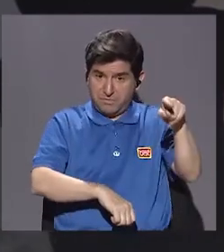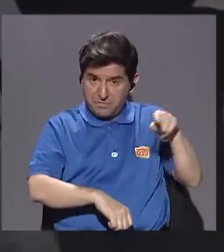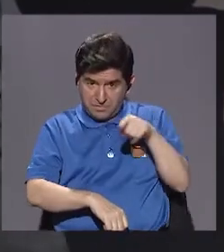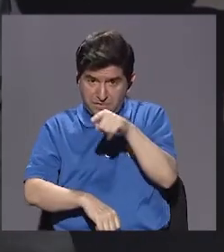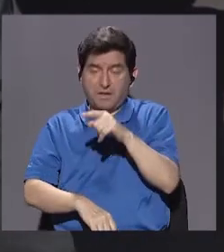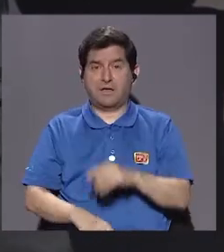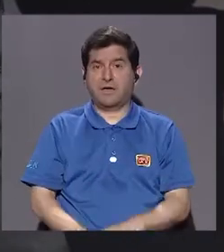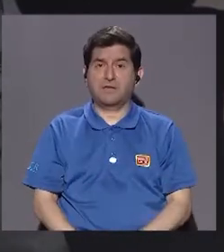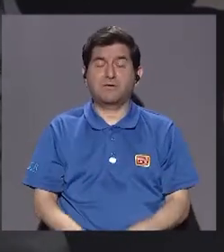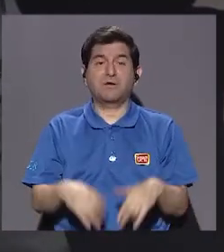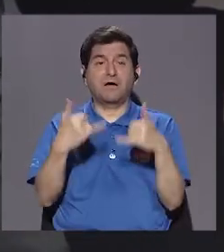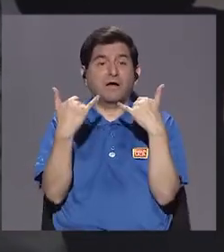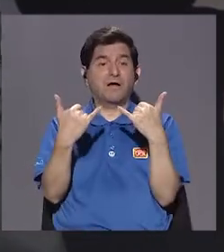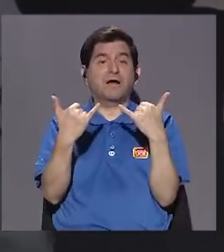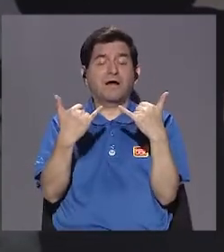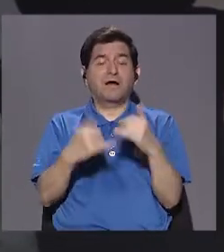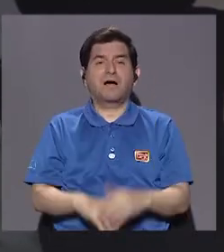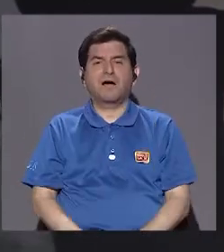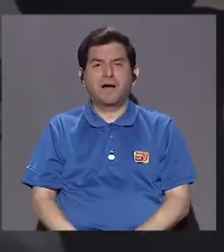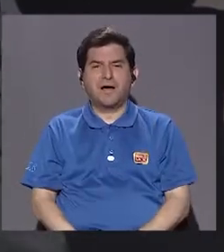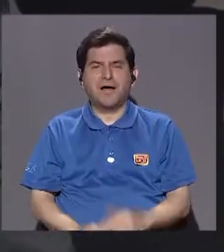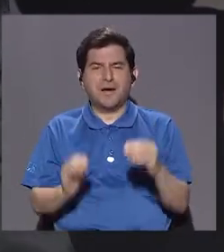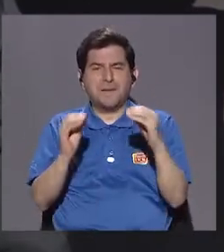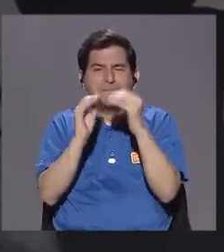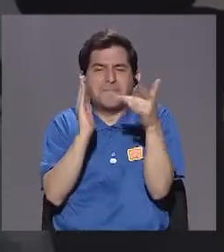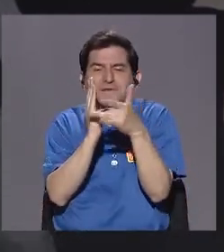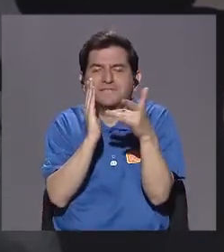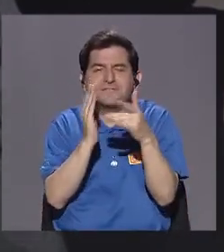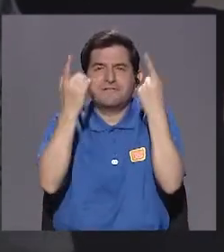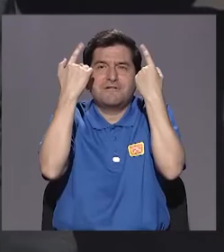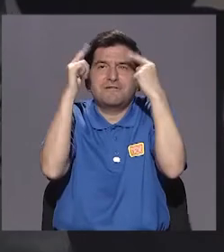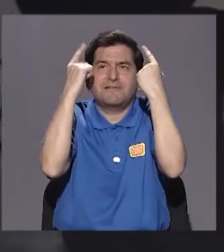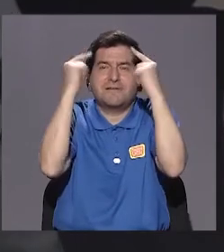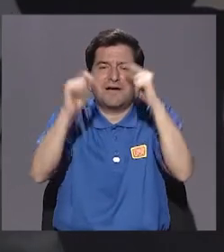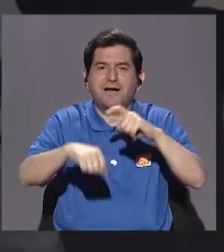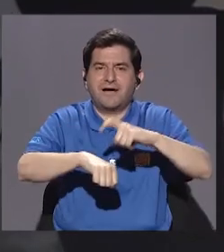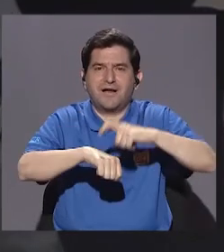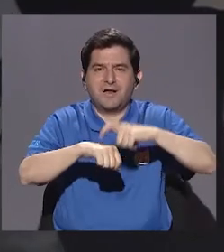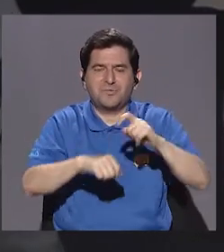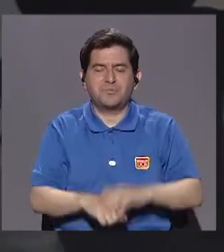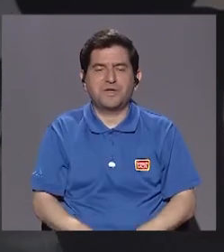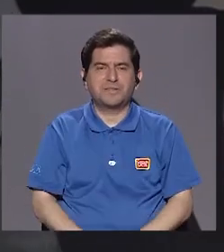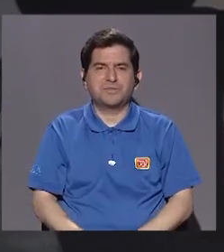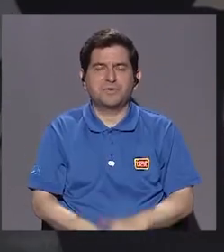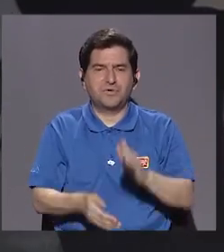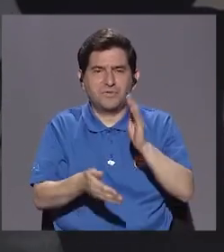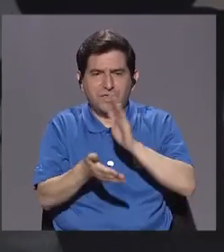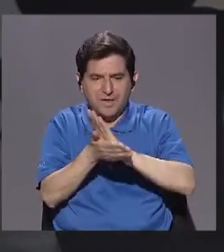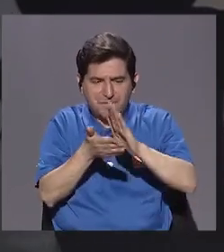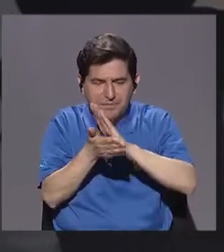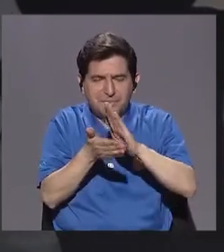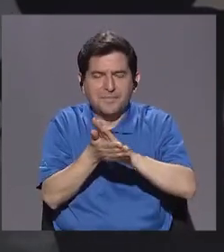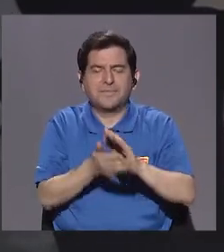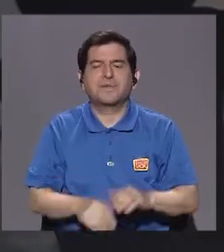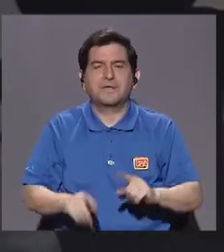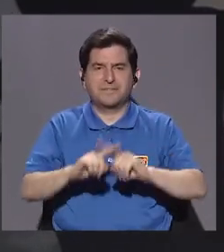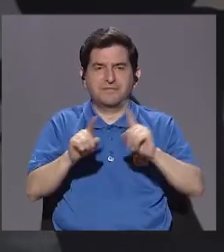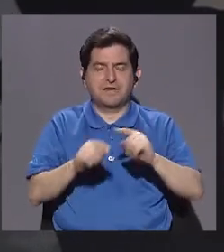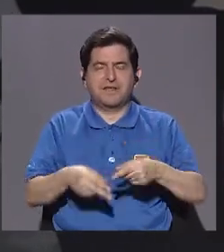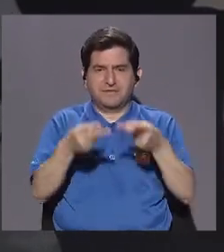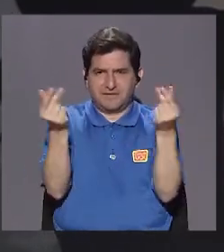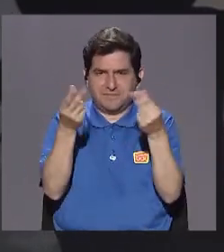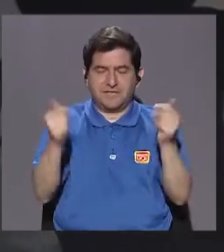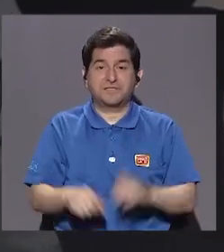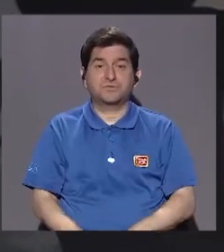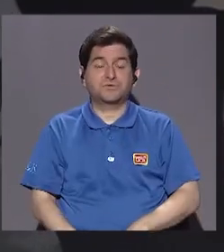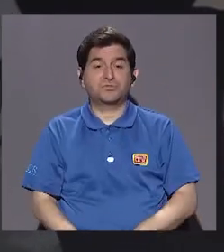esté siendo cada vez más técnicos más eficientes a la hora de liquidar sus gastos creo que también fue un acierto que la